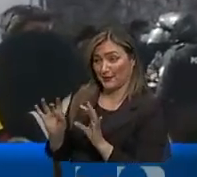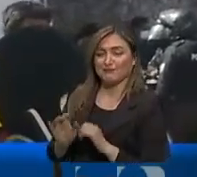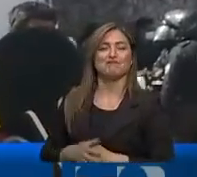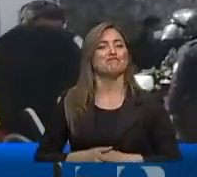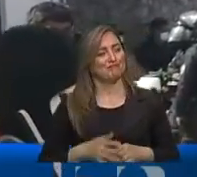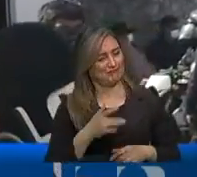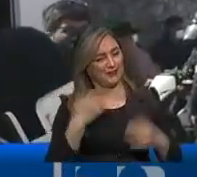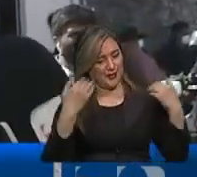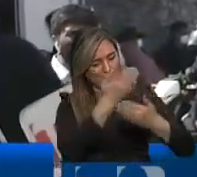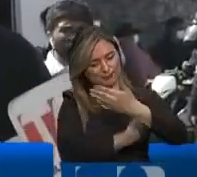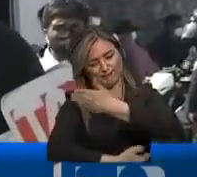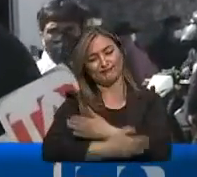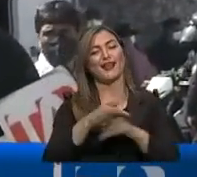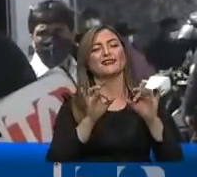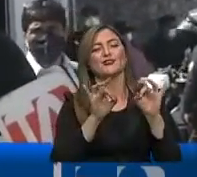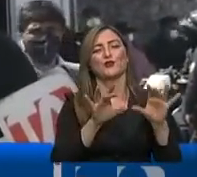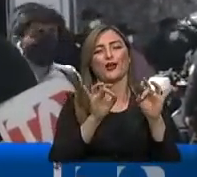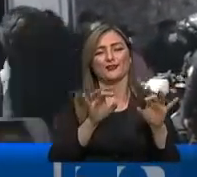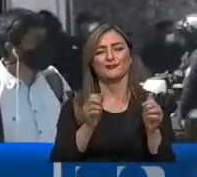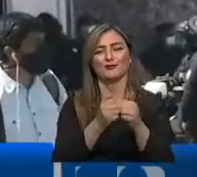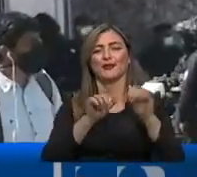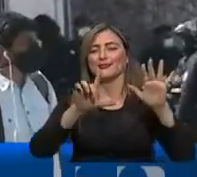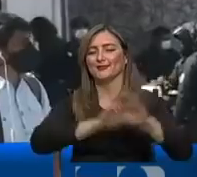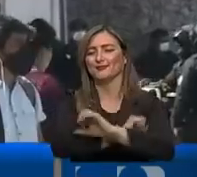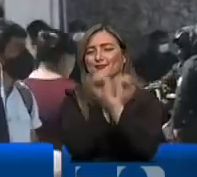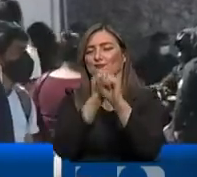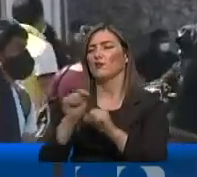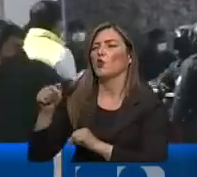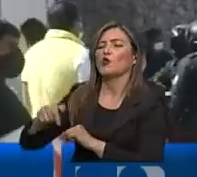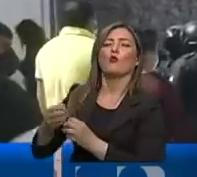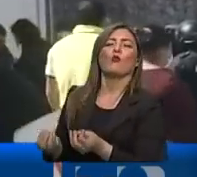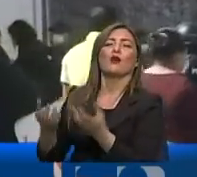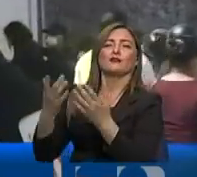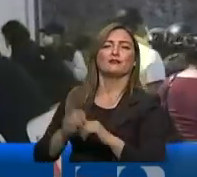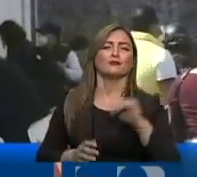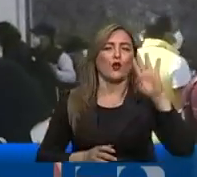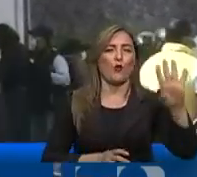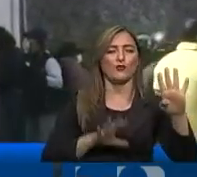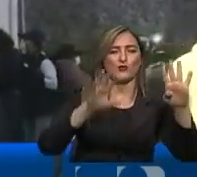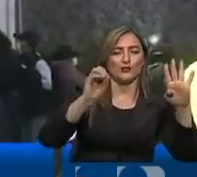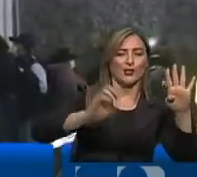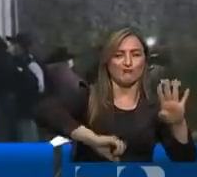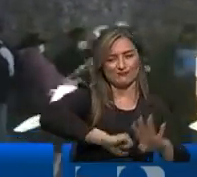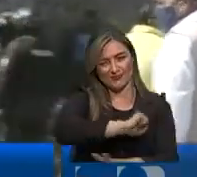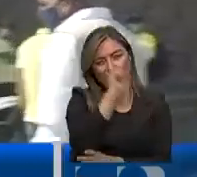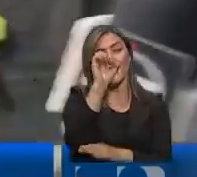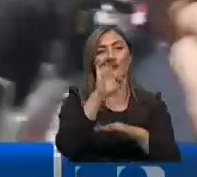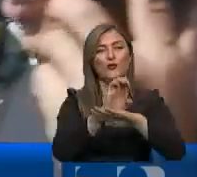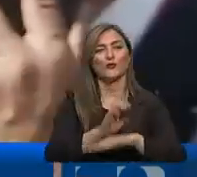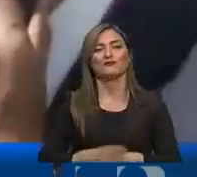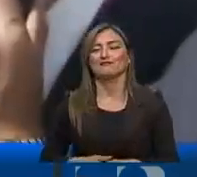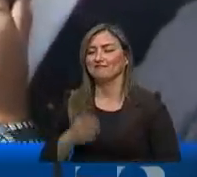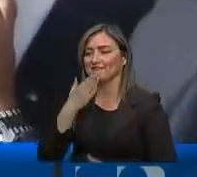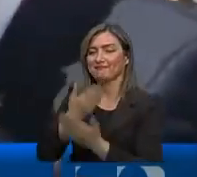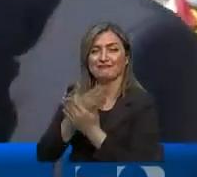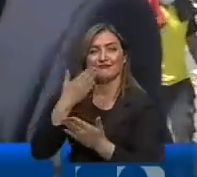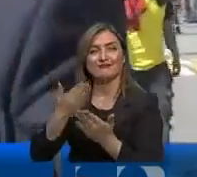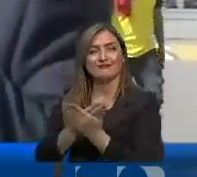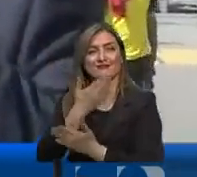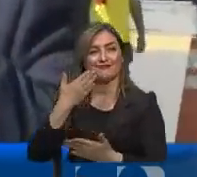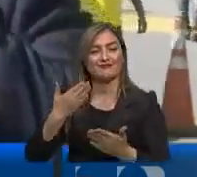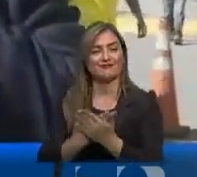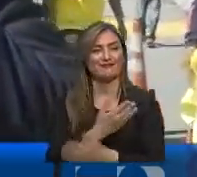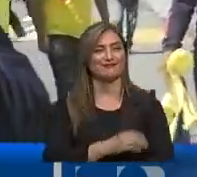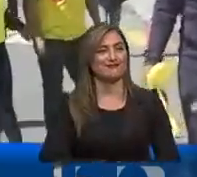la camiseta de la selección a partir de las 7 de la mañana. ¿Marcador para esta tarde? 4-0 gana Ecuador. 4-0 gana la tricolor. Muchas gracias, muchas gracias, muchas